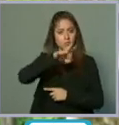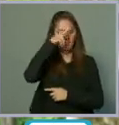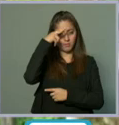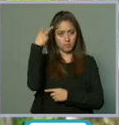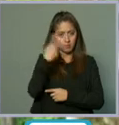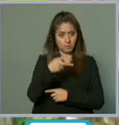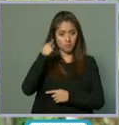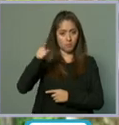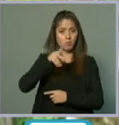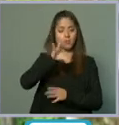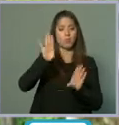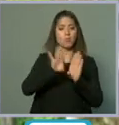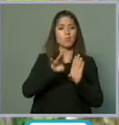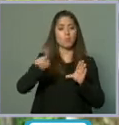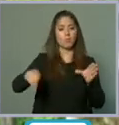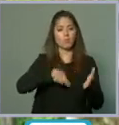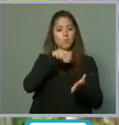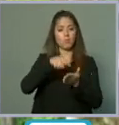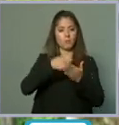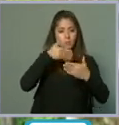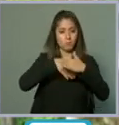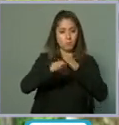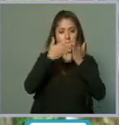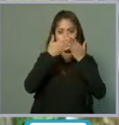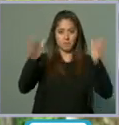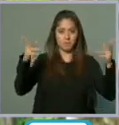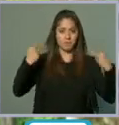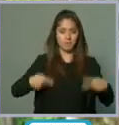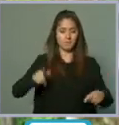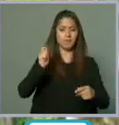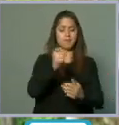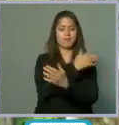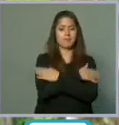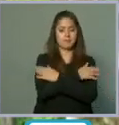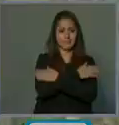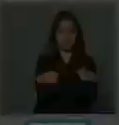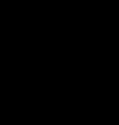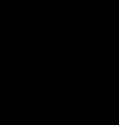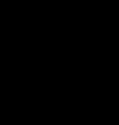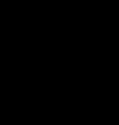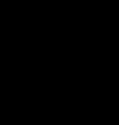abierto para toda la gente. Los esperamos aquí y les mandamos un fuerte abrazo. Gracias.